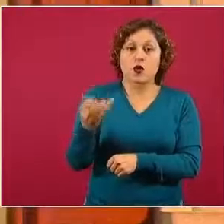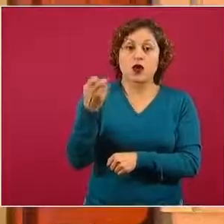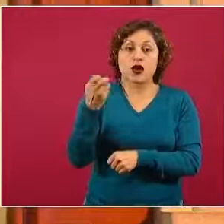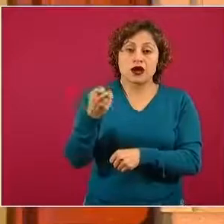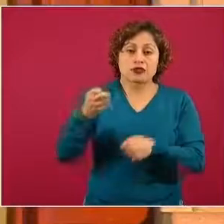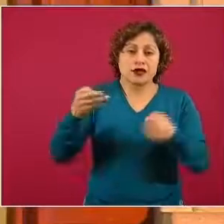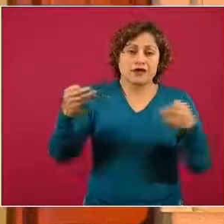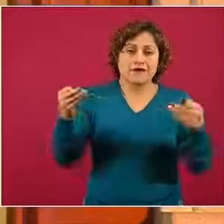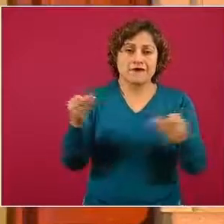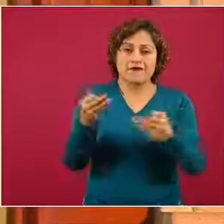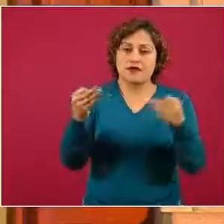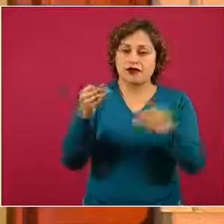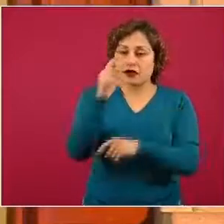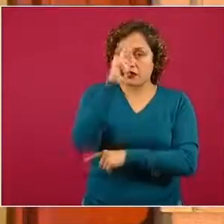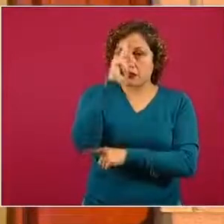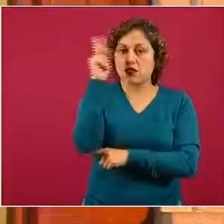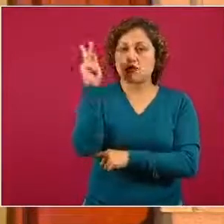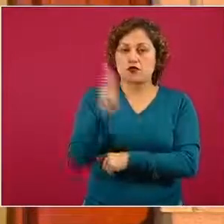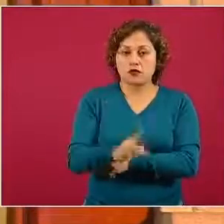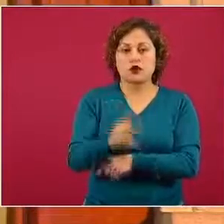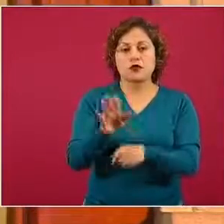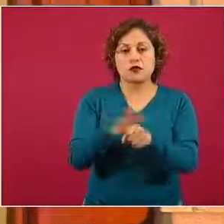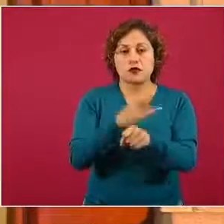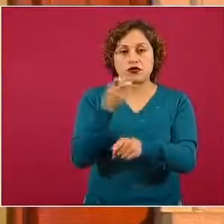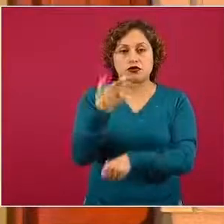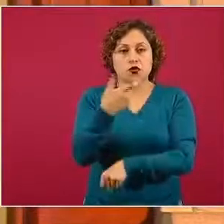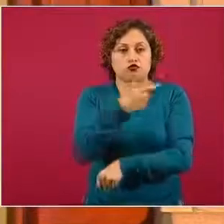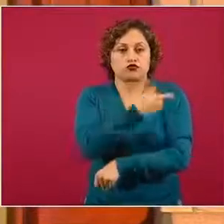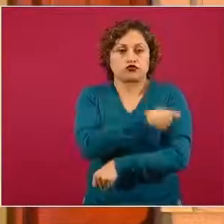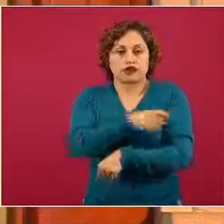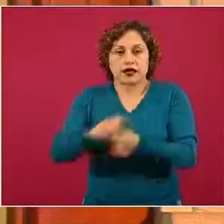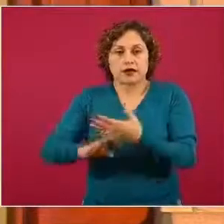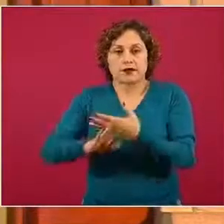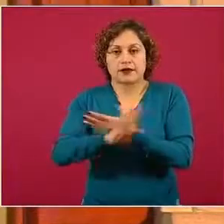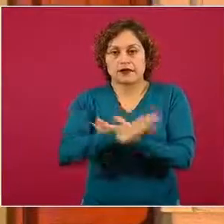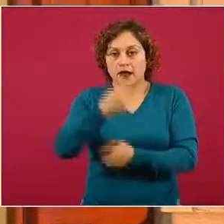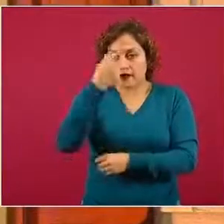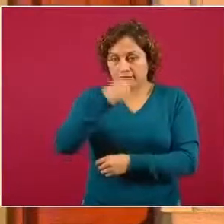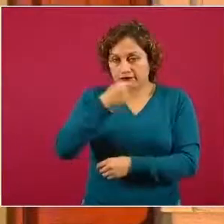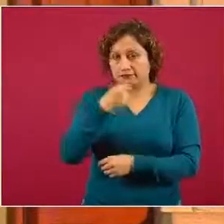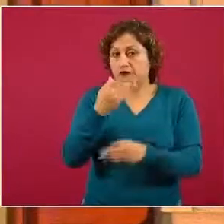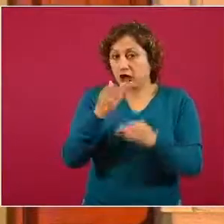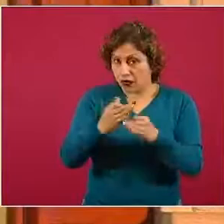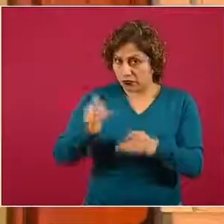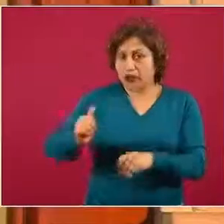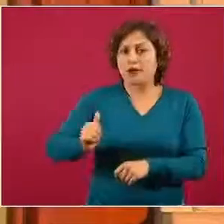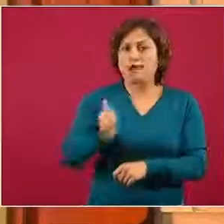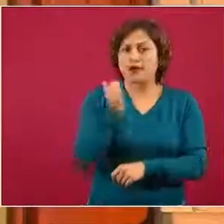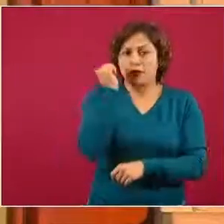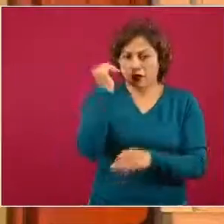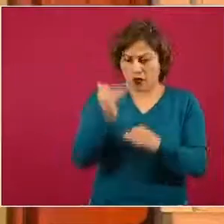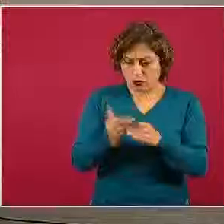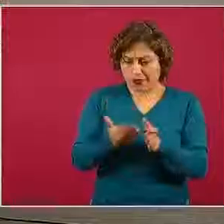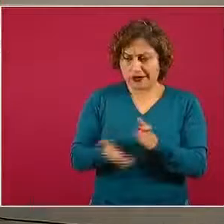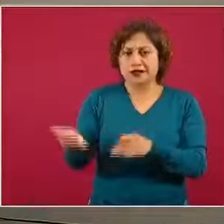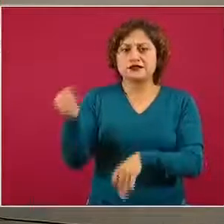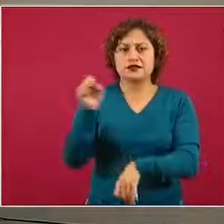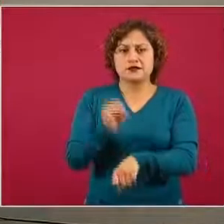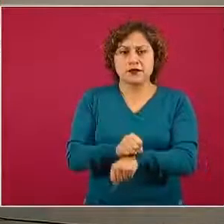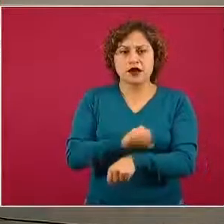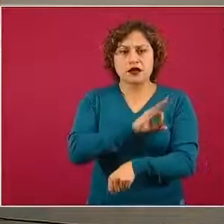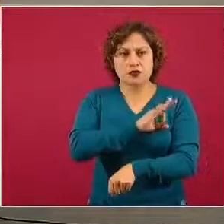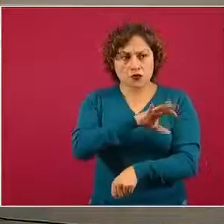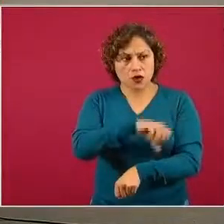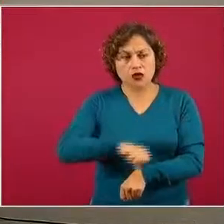más circulación y afectación por el virus de la influenza tenemos. Entonces todavía tenemos tiempo, hagámoslo en esta semana para que ellos